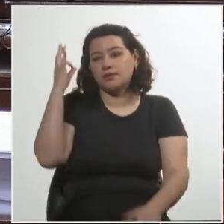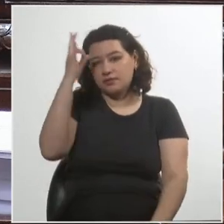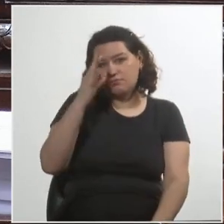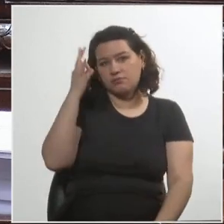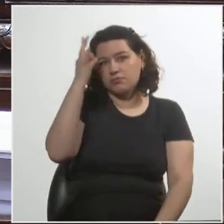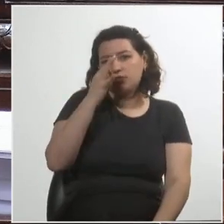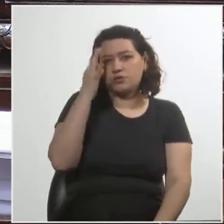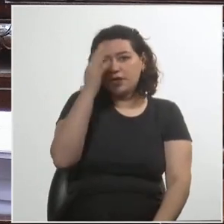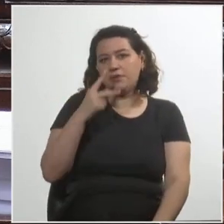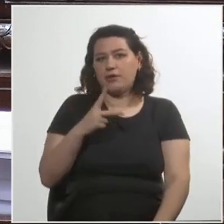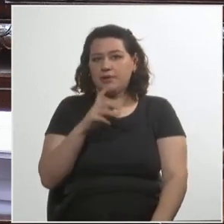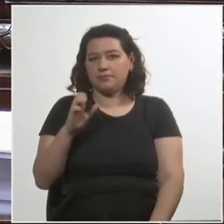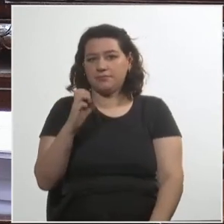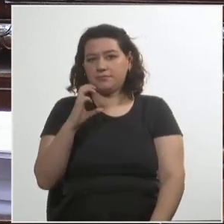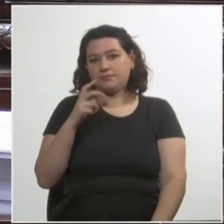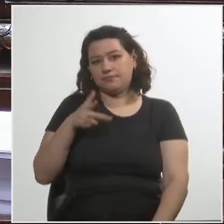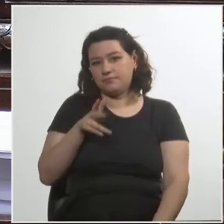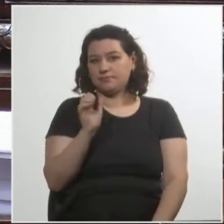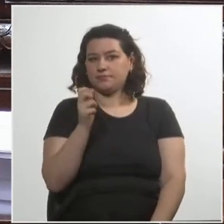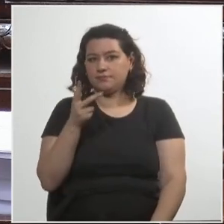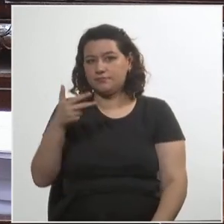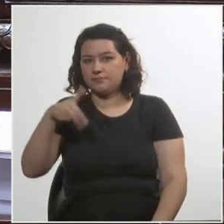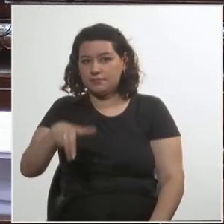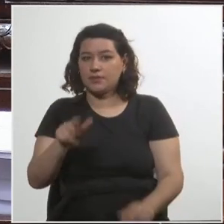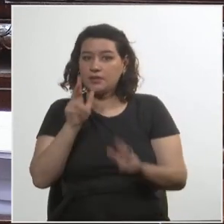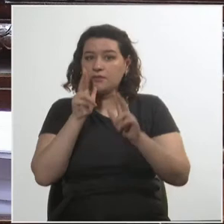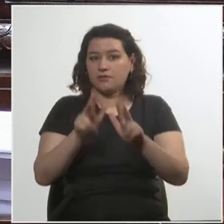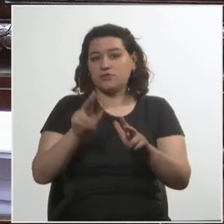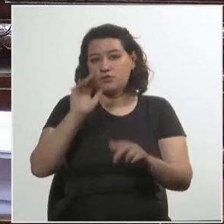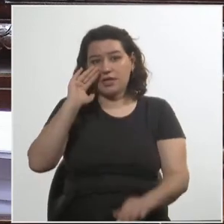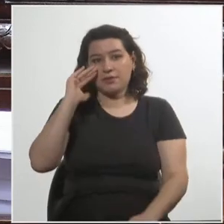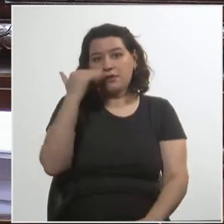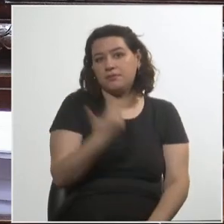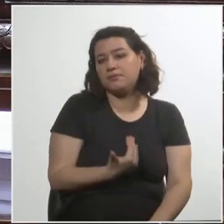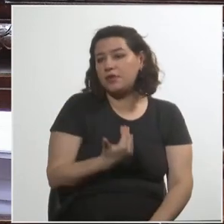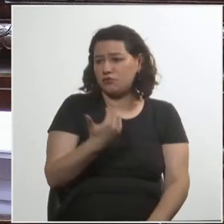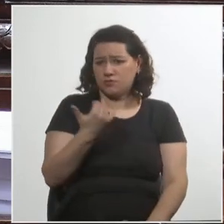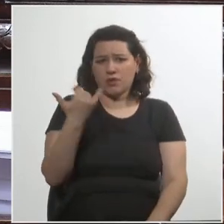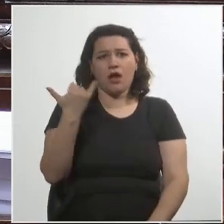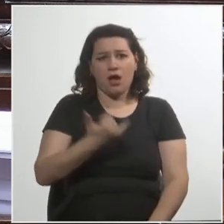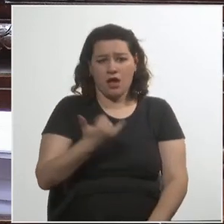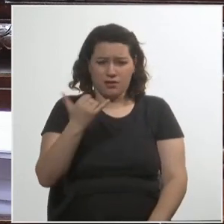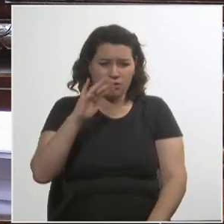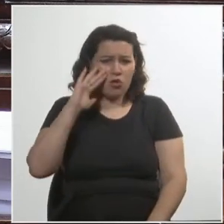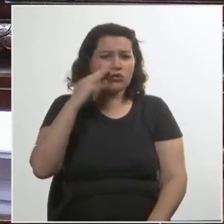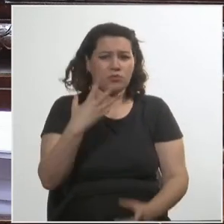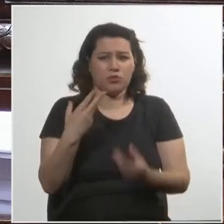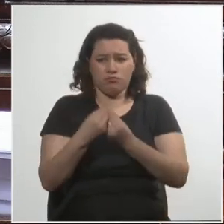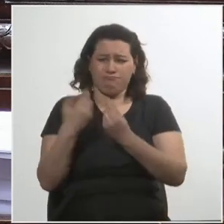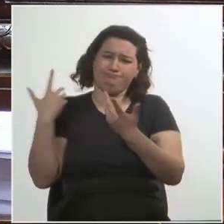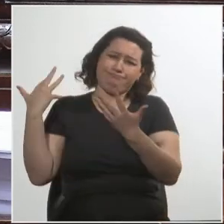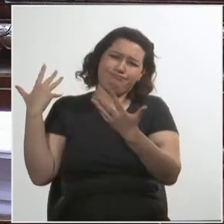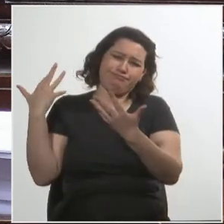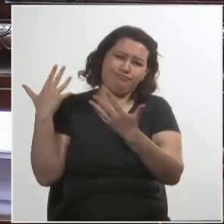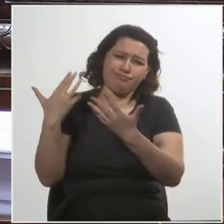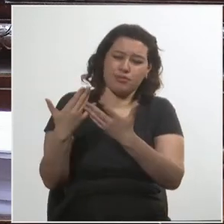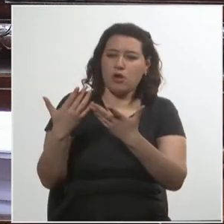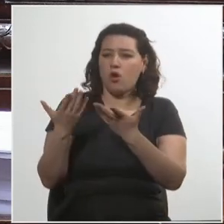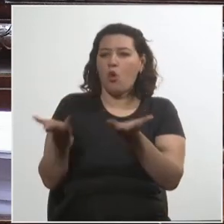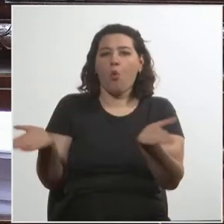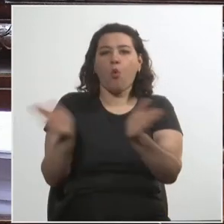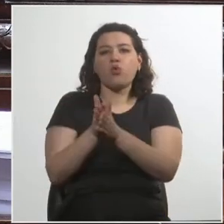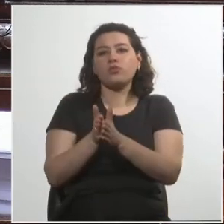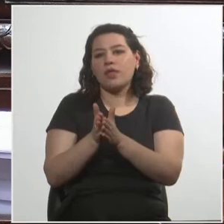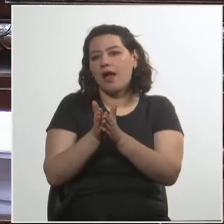senadora que chichian indicaba que reconocimientos sin lugar a duda han habidos que desde la junta departamental